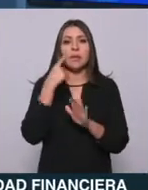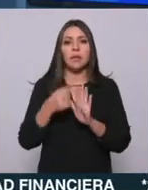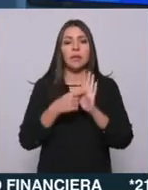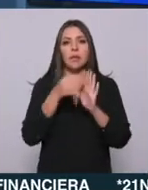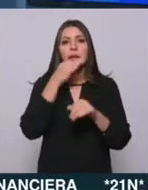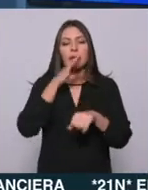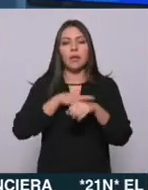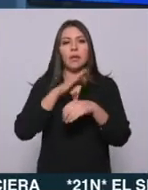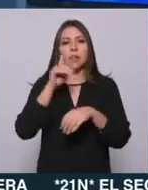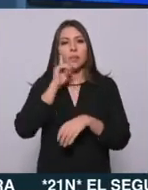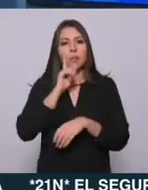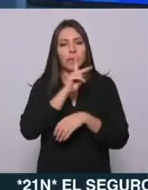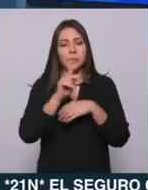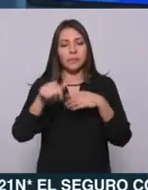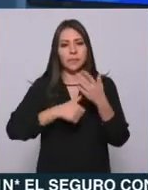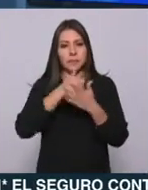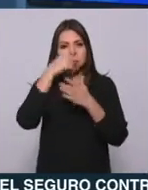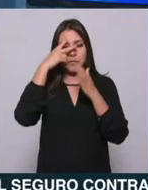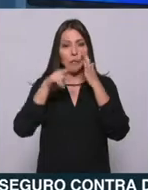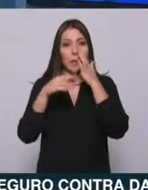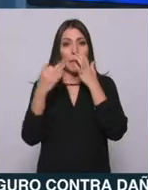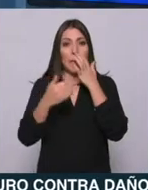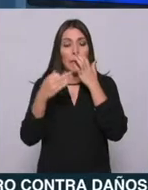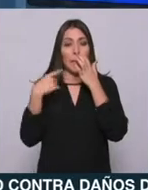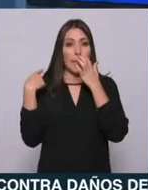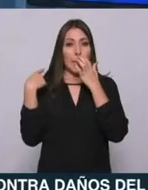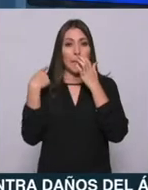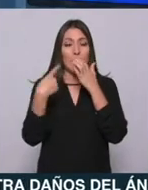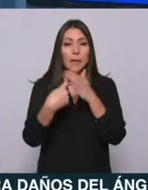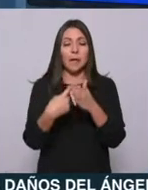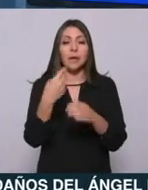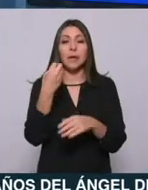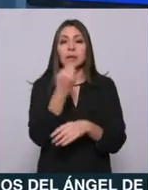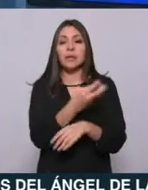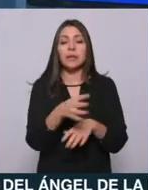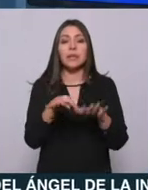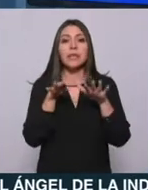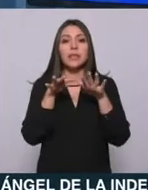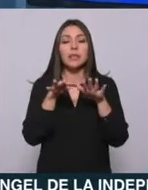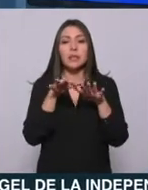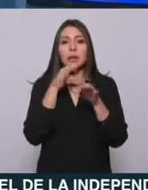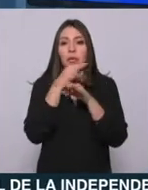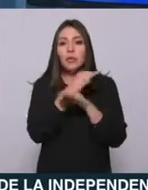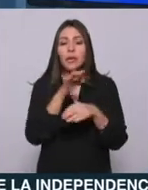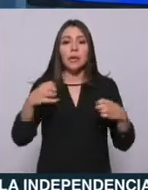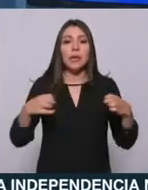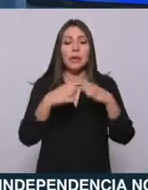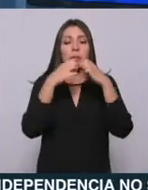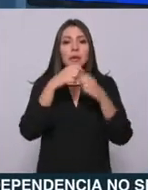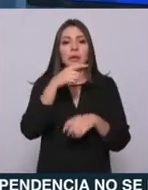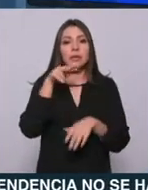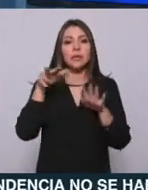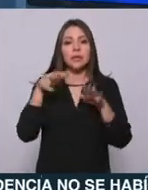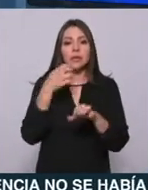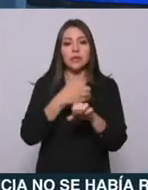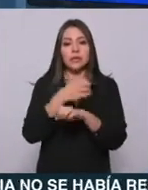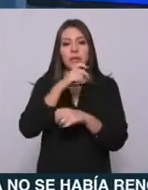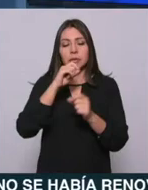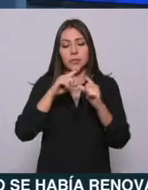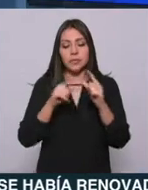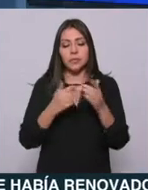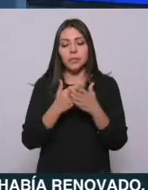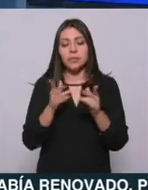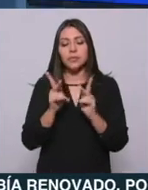México. A la fecha suman 19 alertas declaradas en 18 estados del país y justo para conversar sobre esta medida con la que se